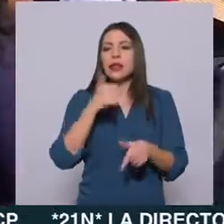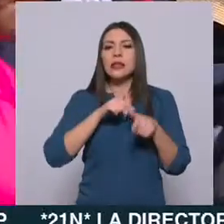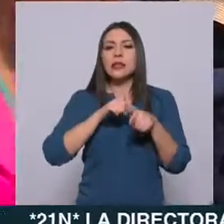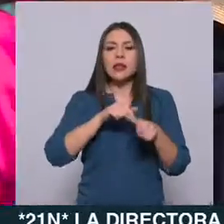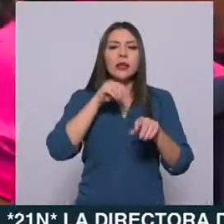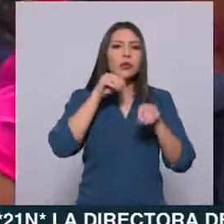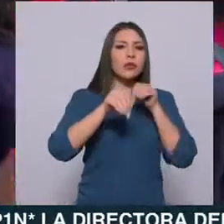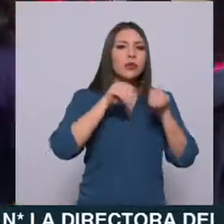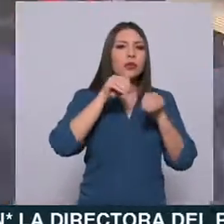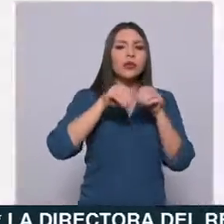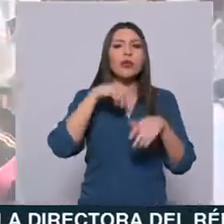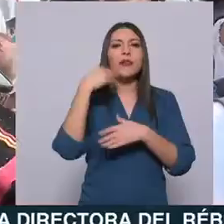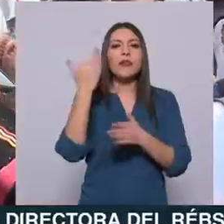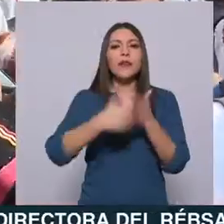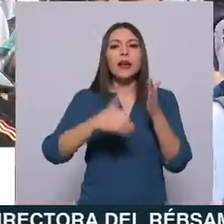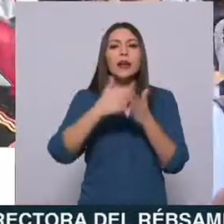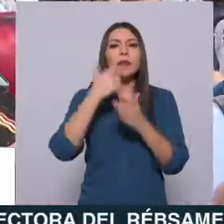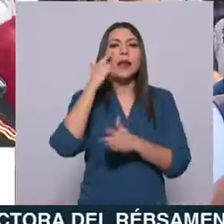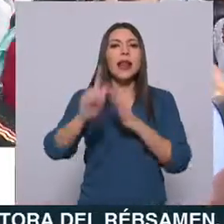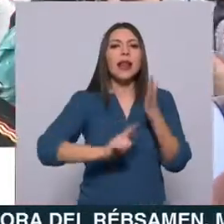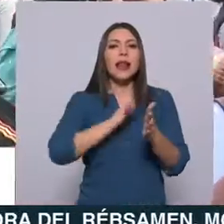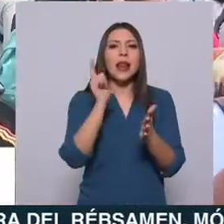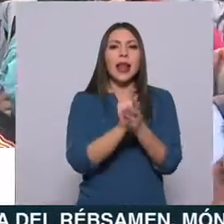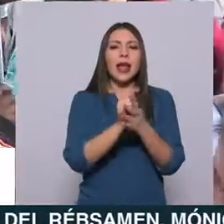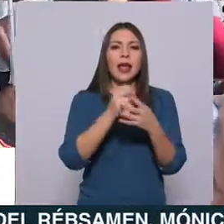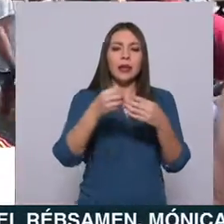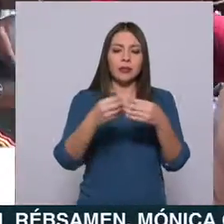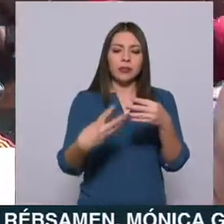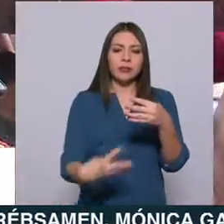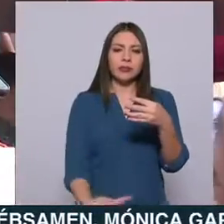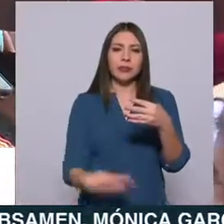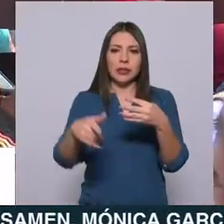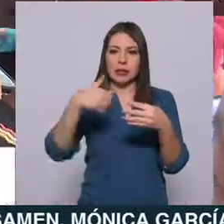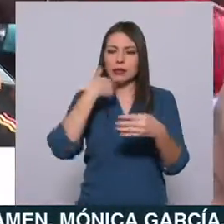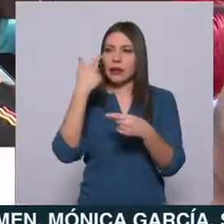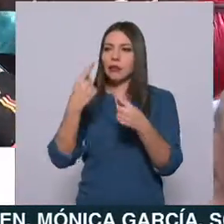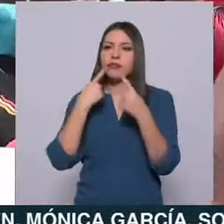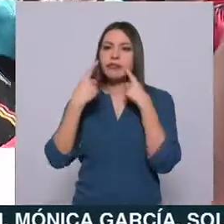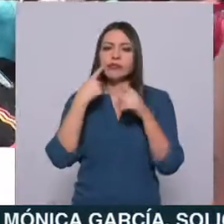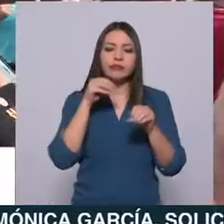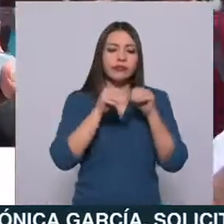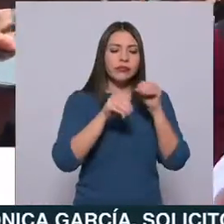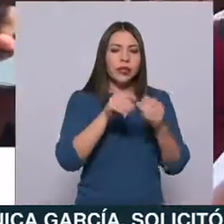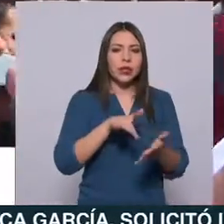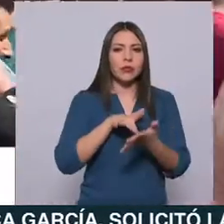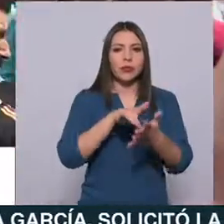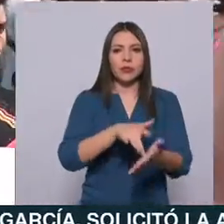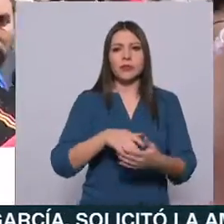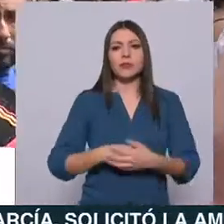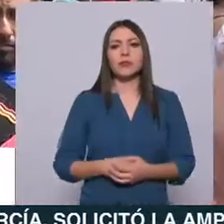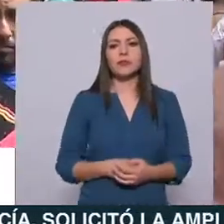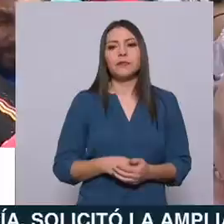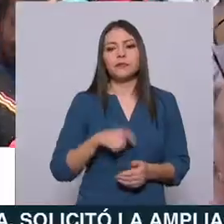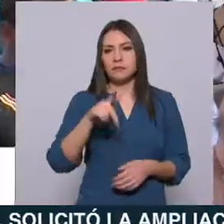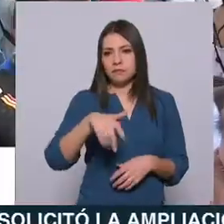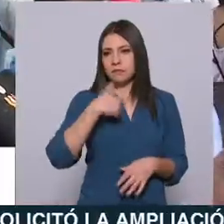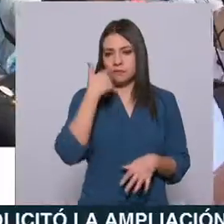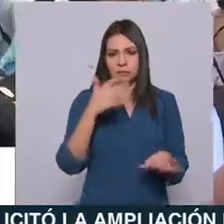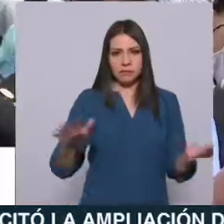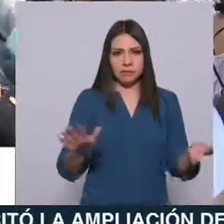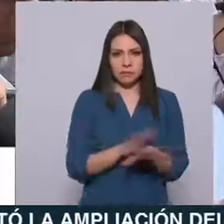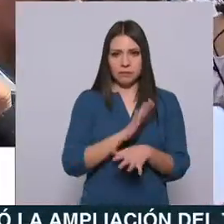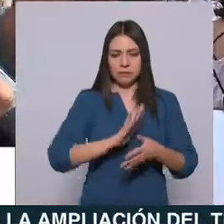las leyes secundarias. Y ahí es donde nosotros decimos que vamos a seguir en las mesas de trabajo planteando nuestra demanda de que debe ser una abrogación total, es